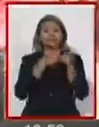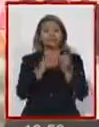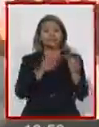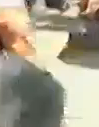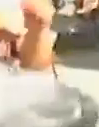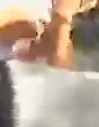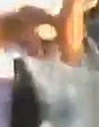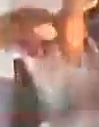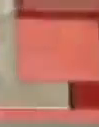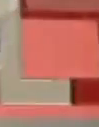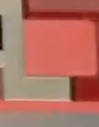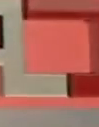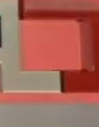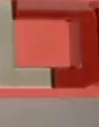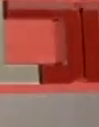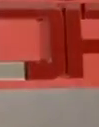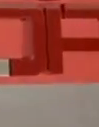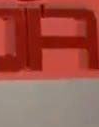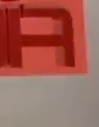listo.